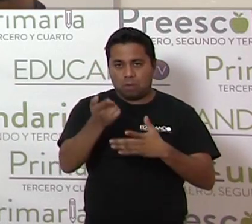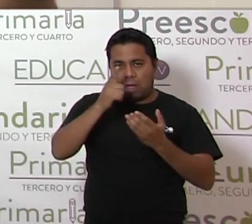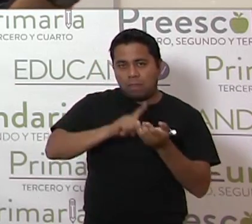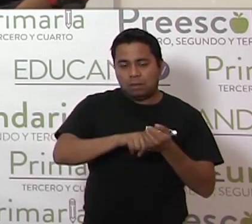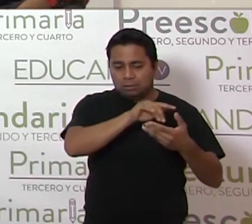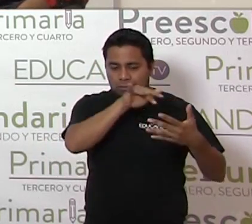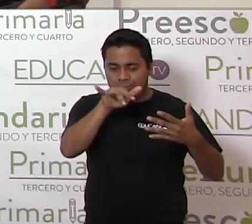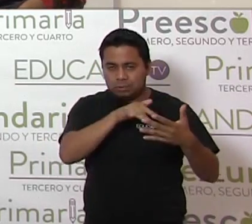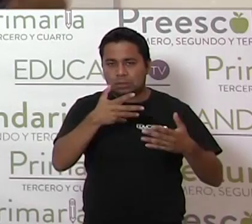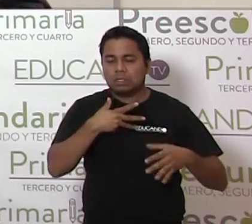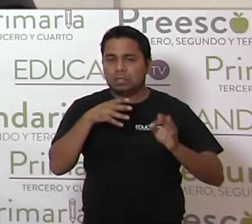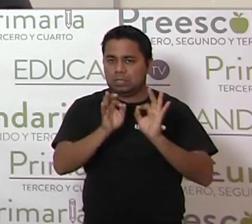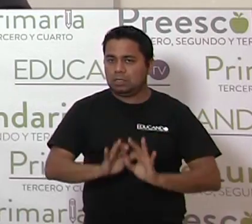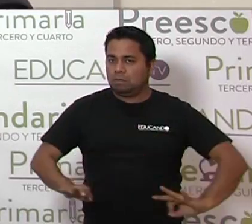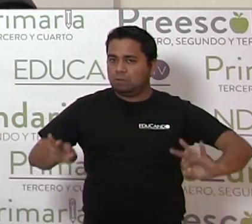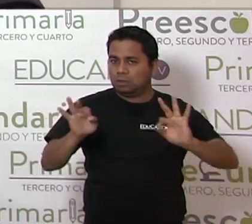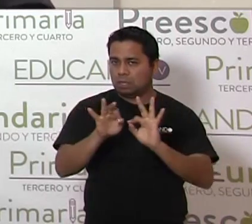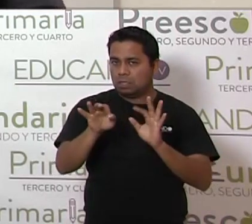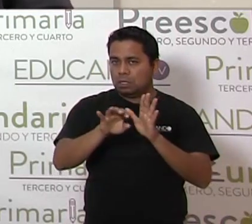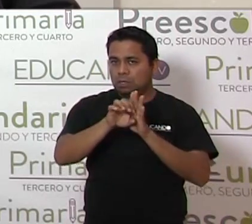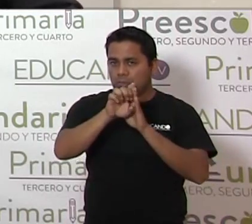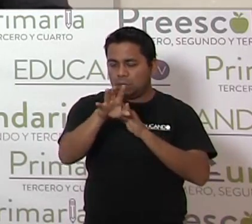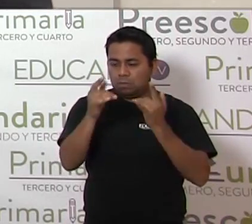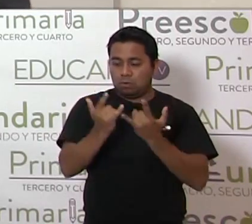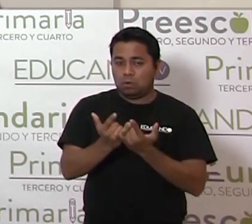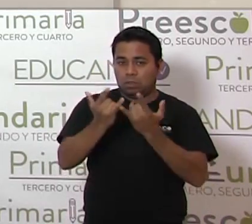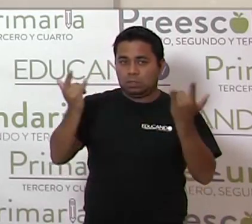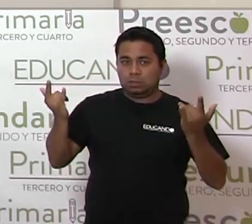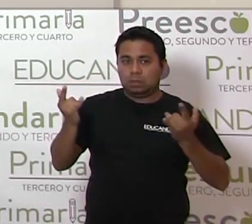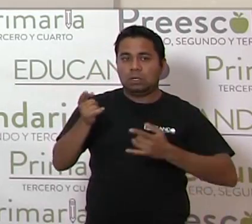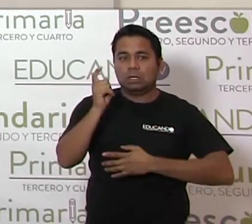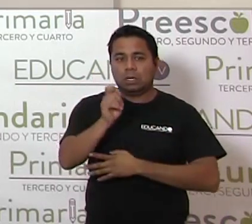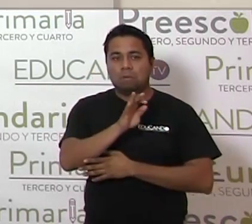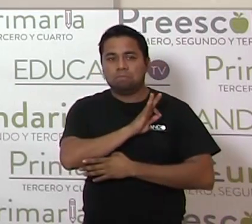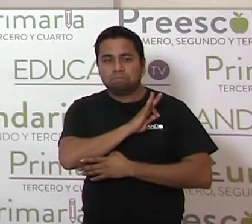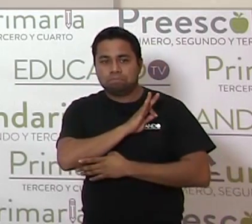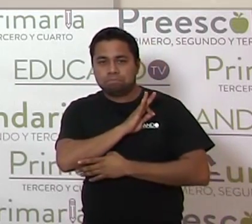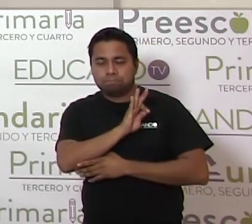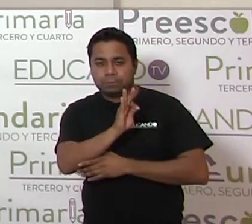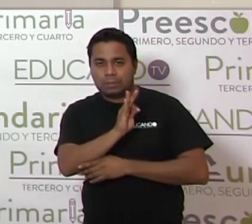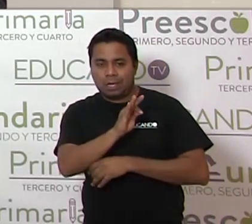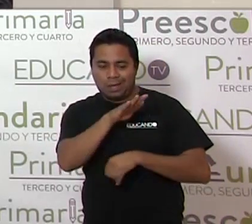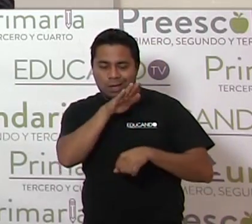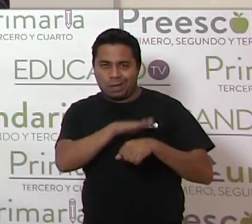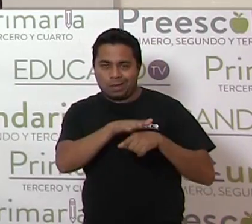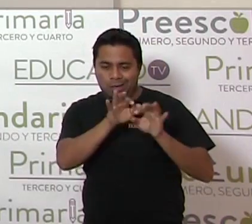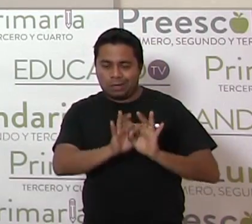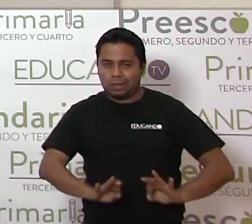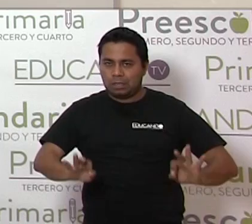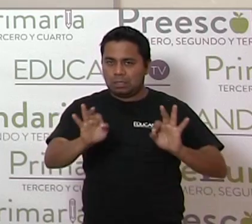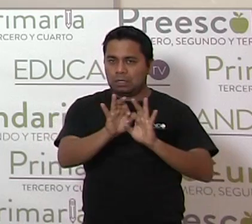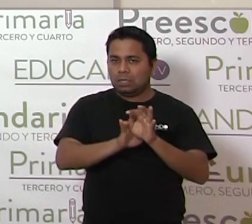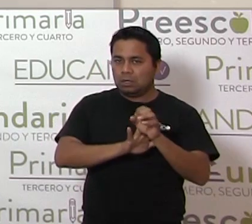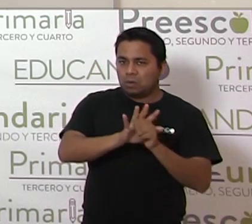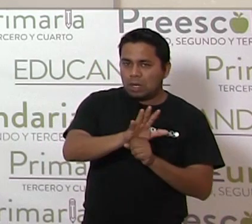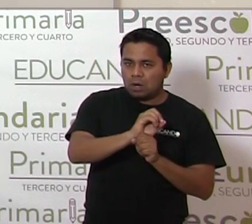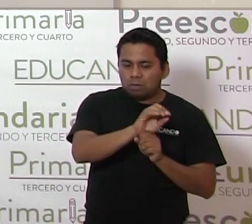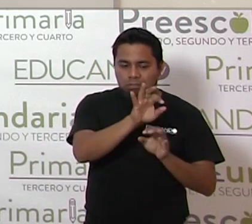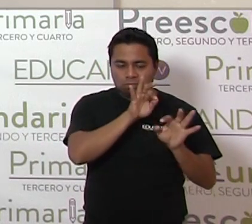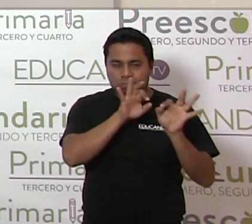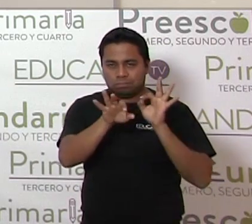secundarias en un texto. Es muy importante que en el caso de historia podamos ir resaltando, bien,